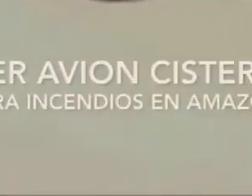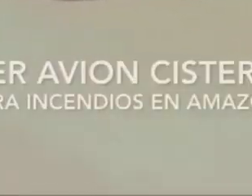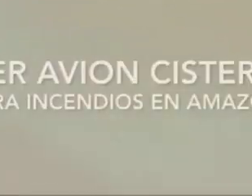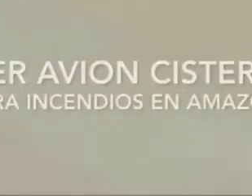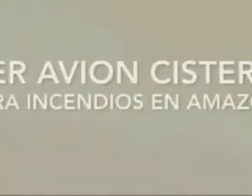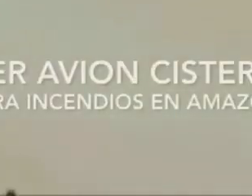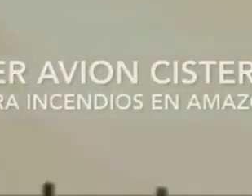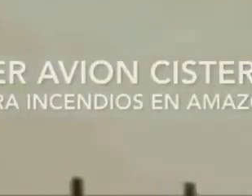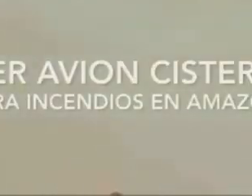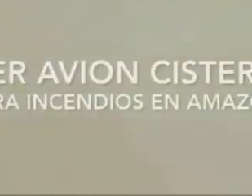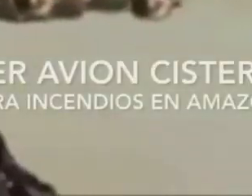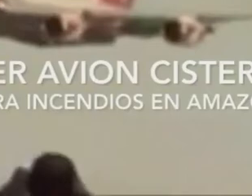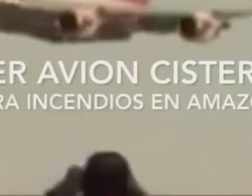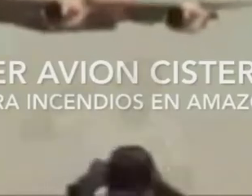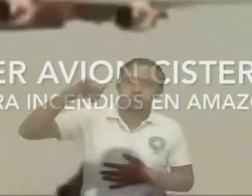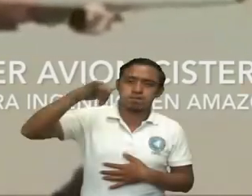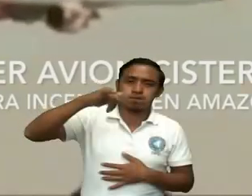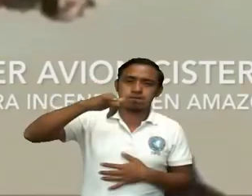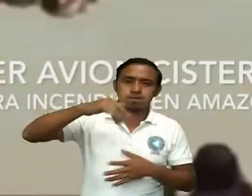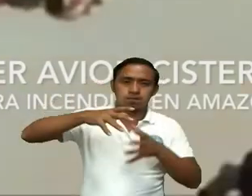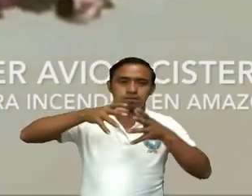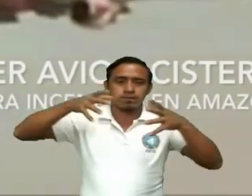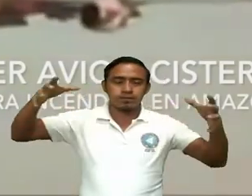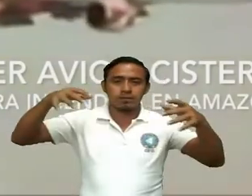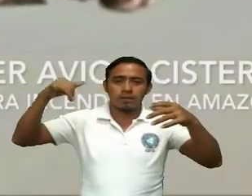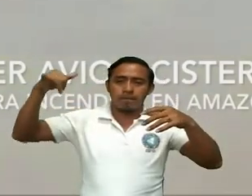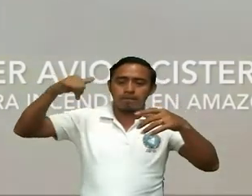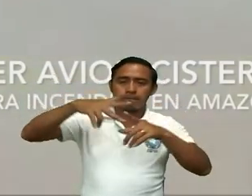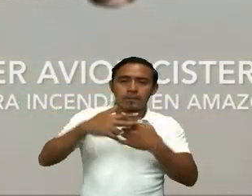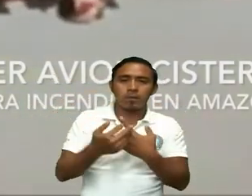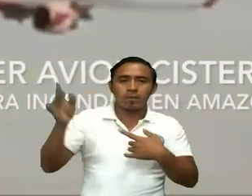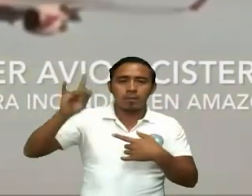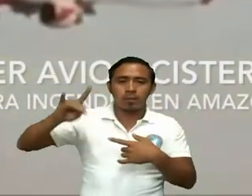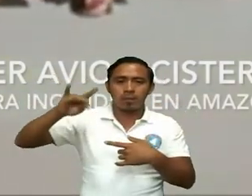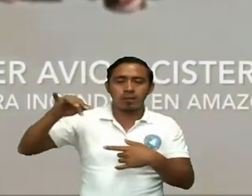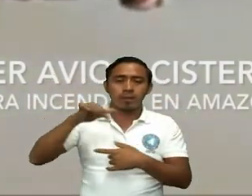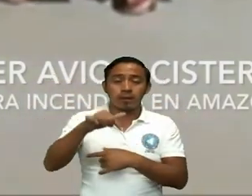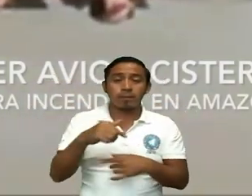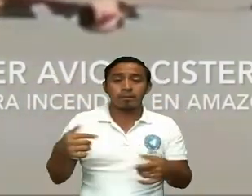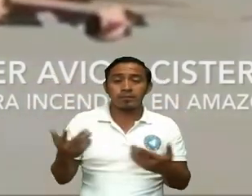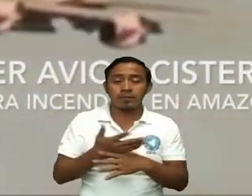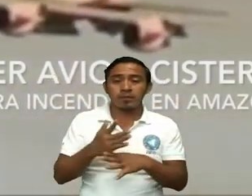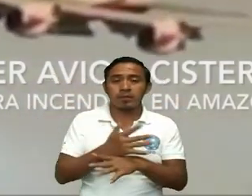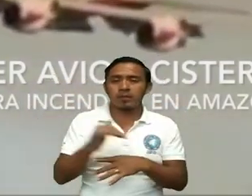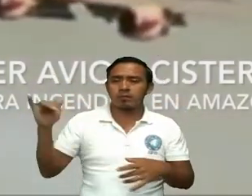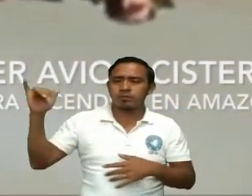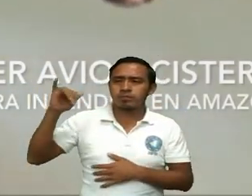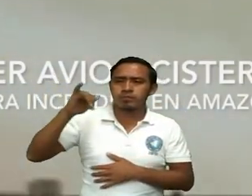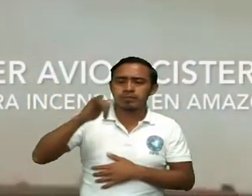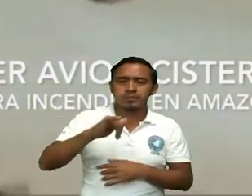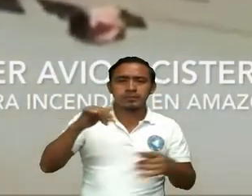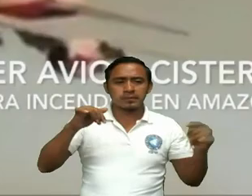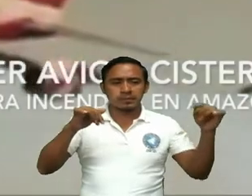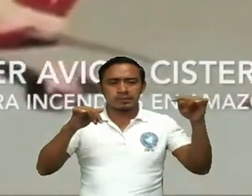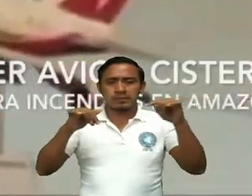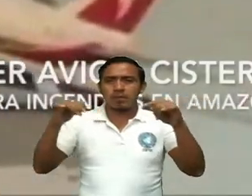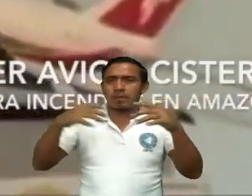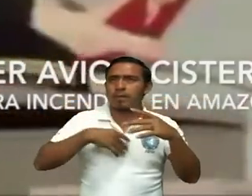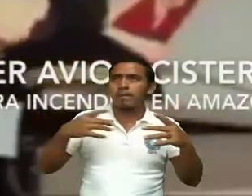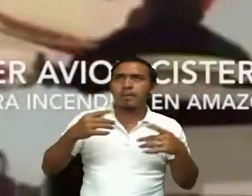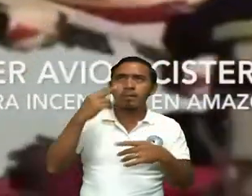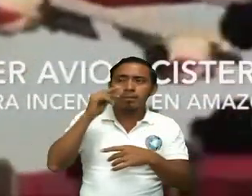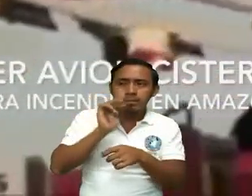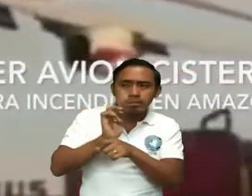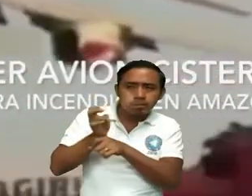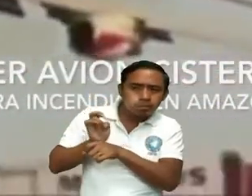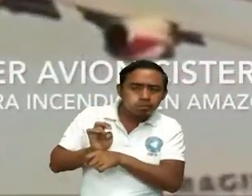Un avión cisterna supertanker comenzó a operar en Bolivia, luego de que aeronaves militares definieran su ruta en sobrevuelos de